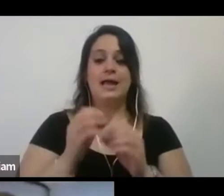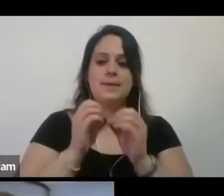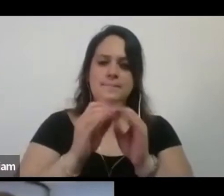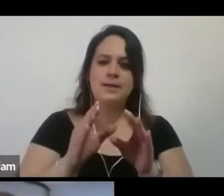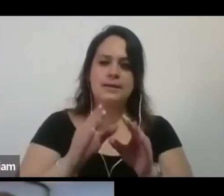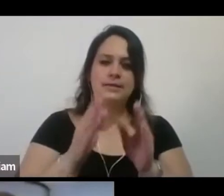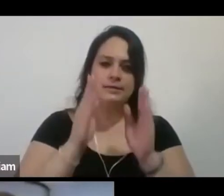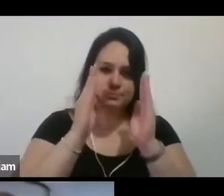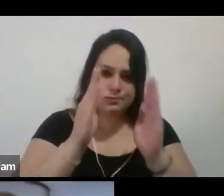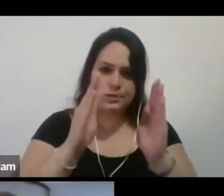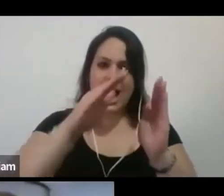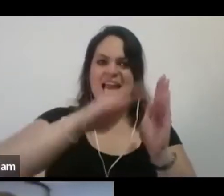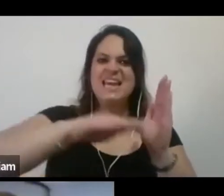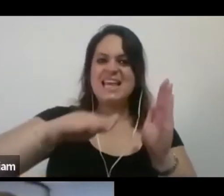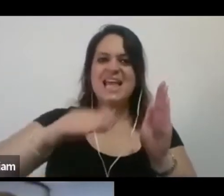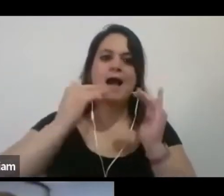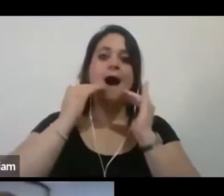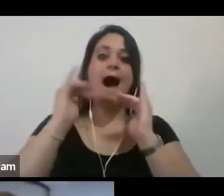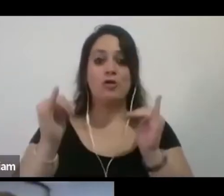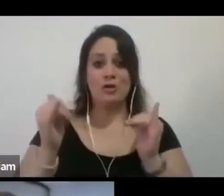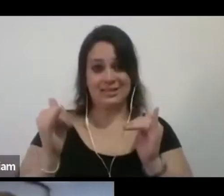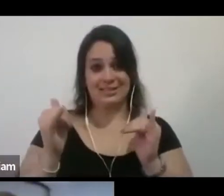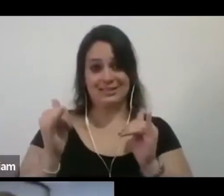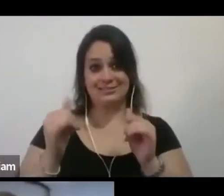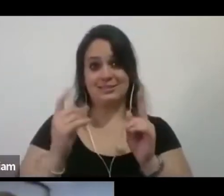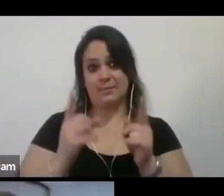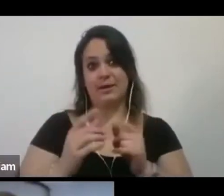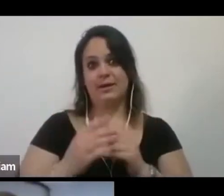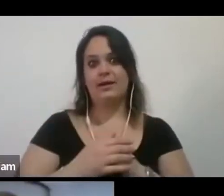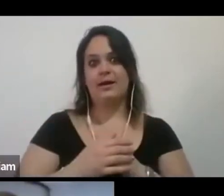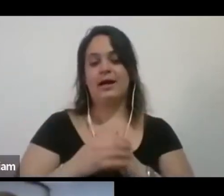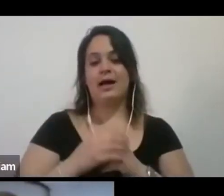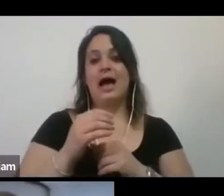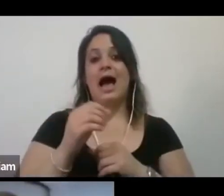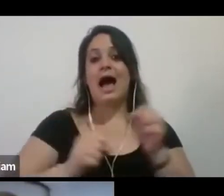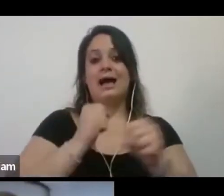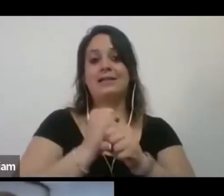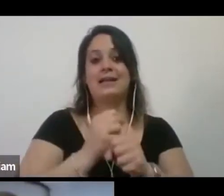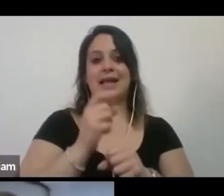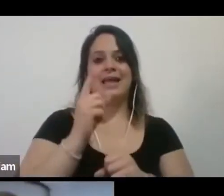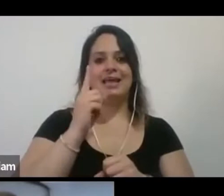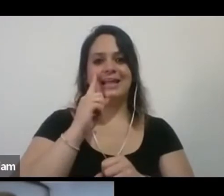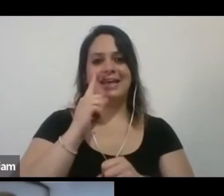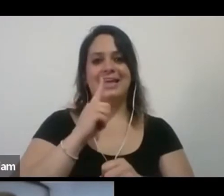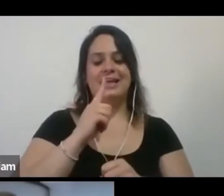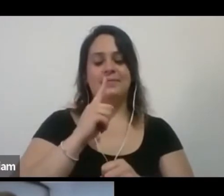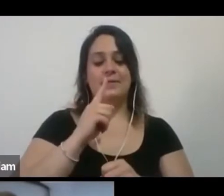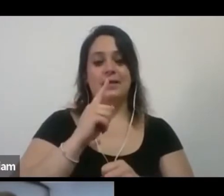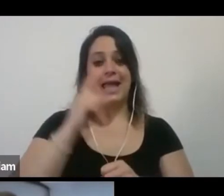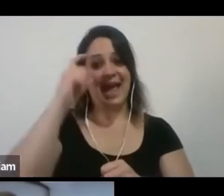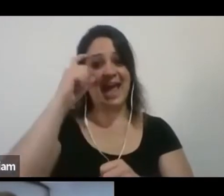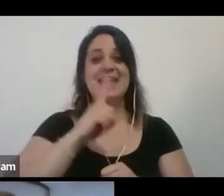adolescencia hasta que ingresé al ETI Godoy Cruz, ex-OAL. De ahí formé parte de un